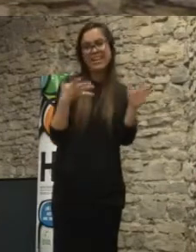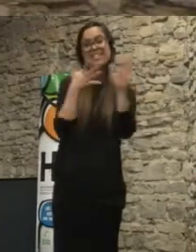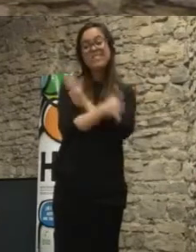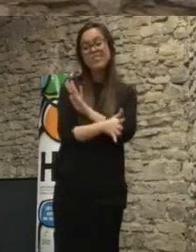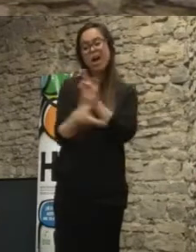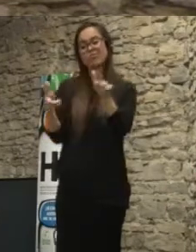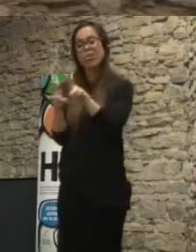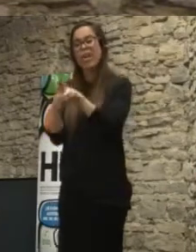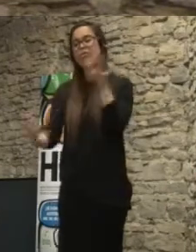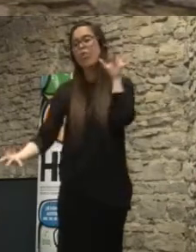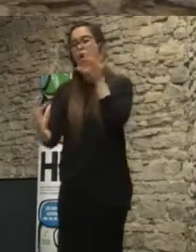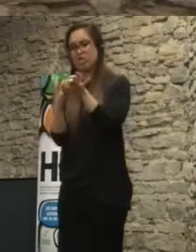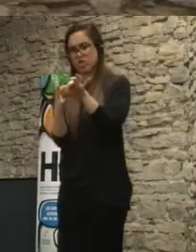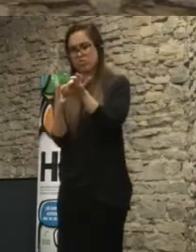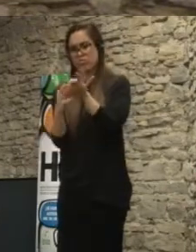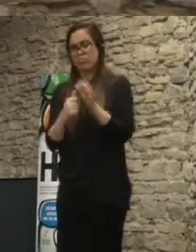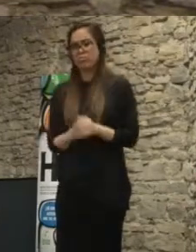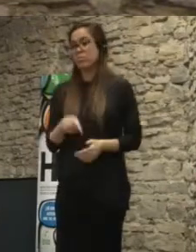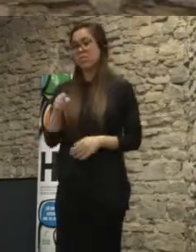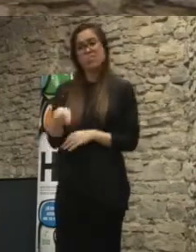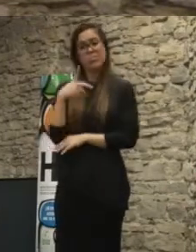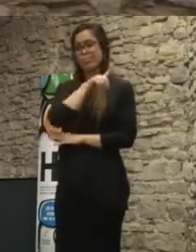es fundamental, es lo esencial.